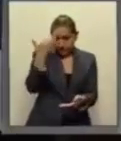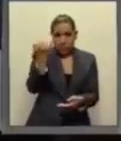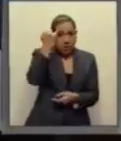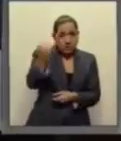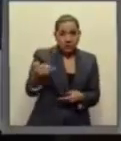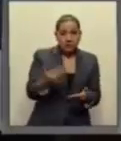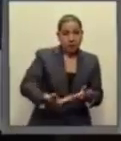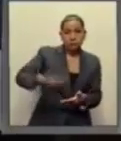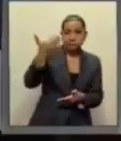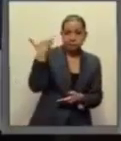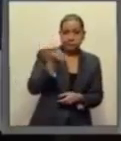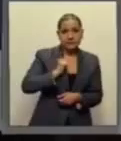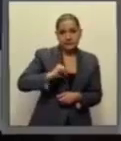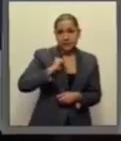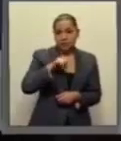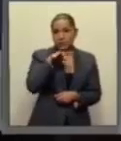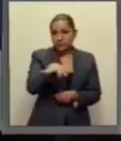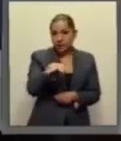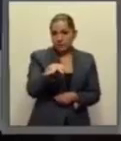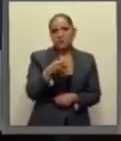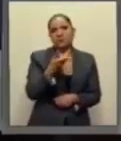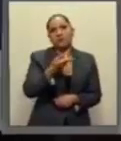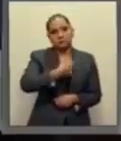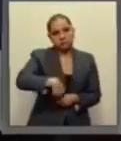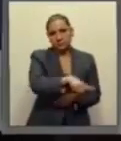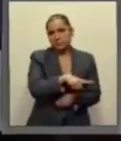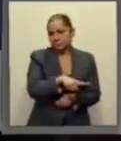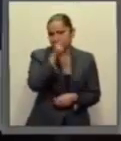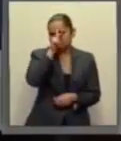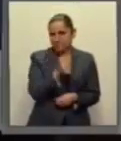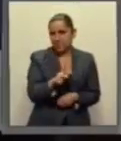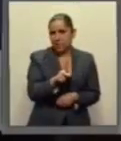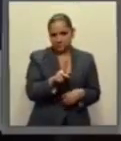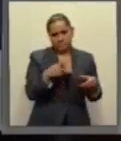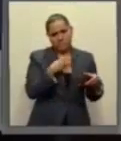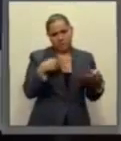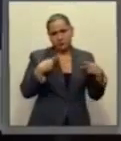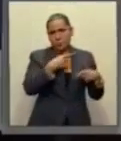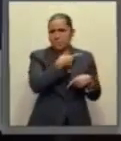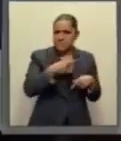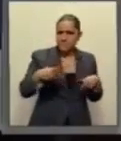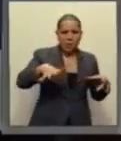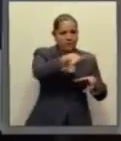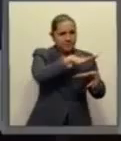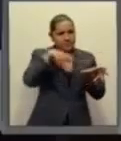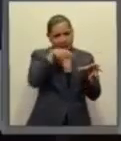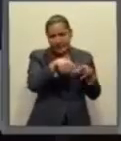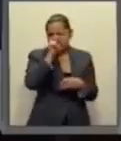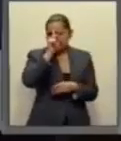principios del siglo XIX. Se trataba de los más pobres entre los pobres, quienes al igual que